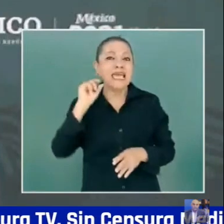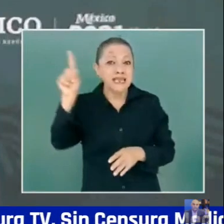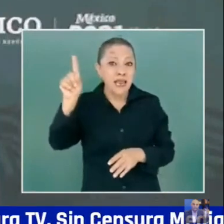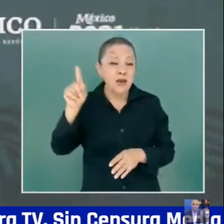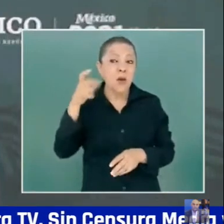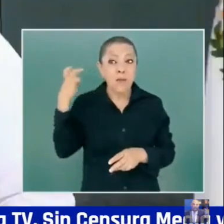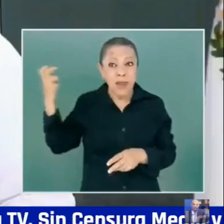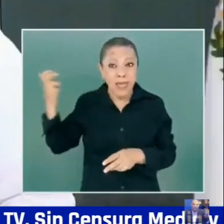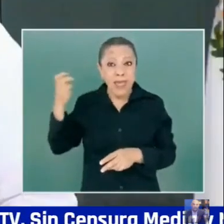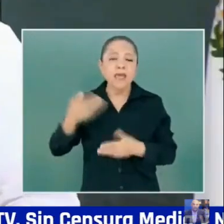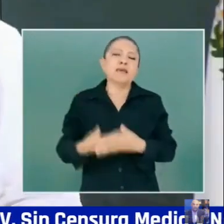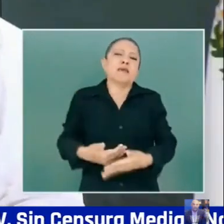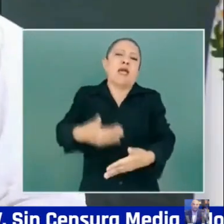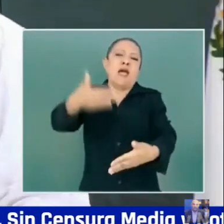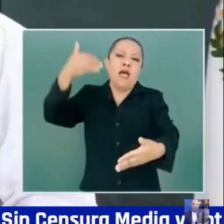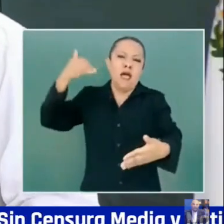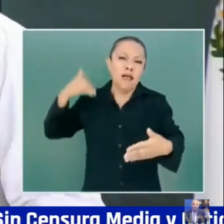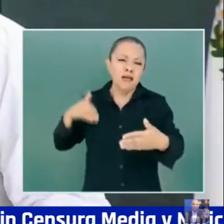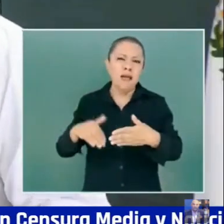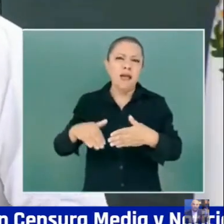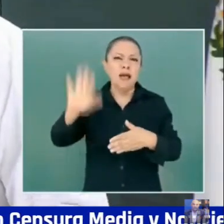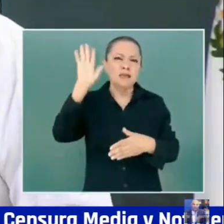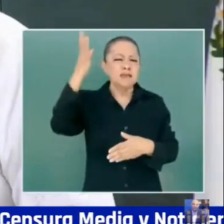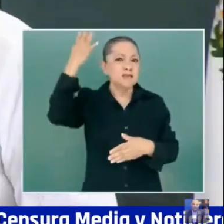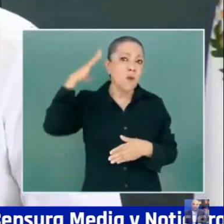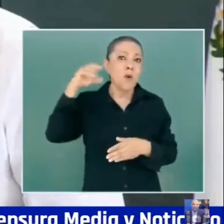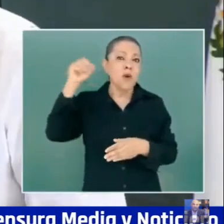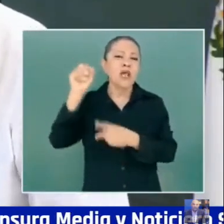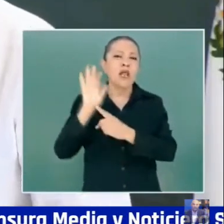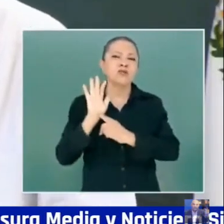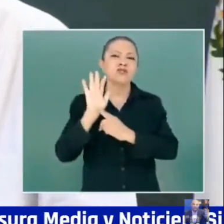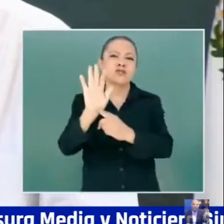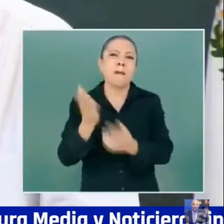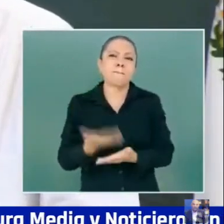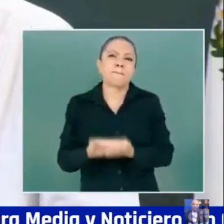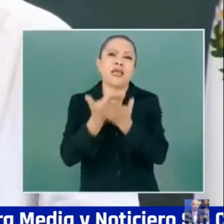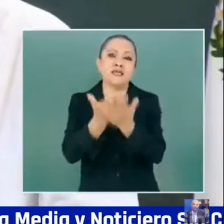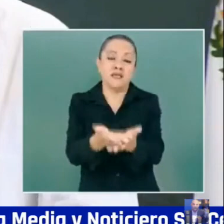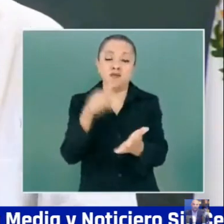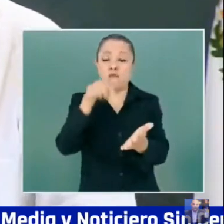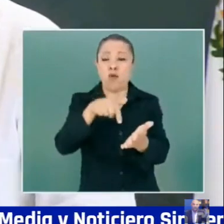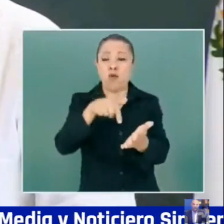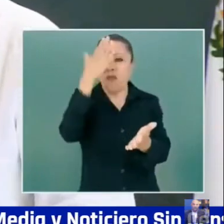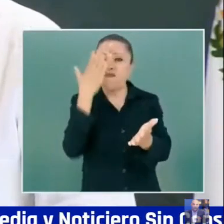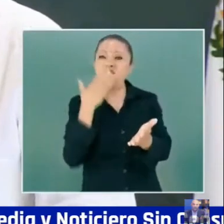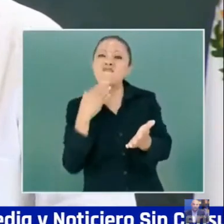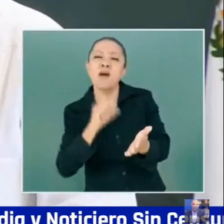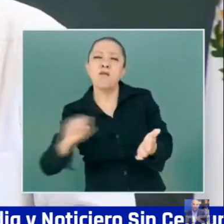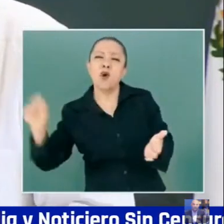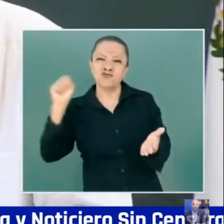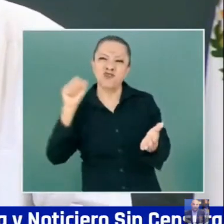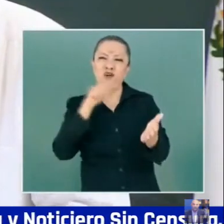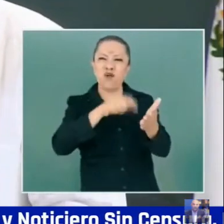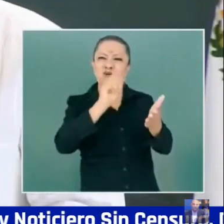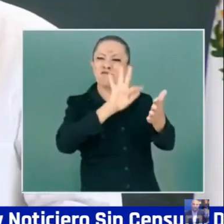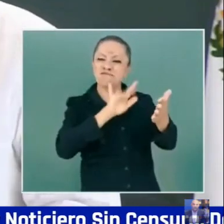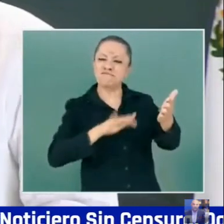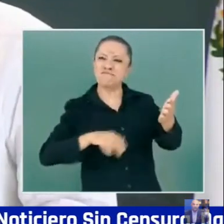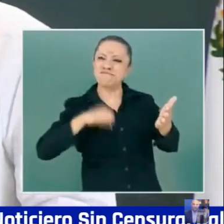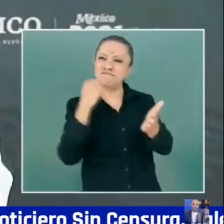Ahí Morelos presentó el famoso documento Sentimientos de la